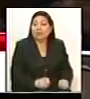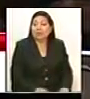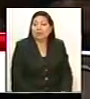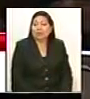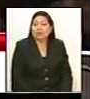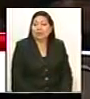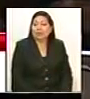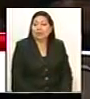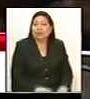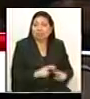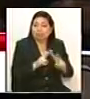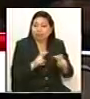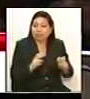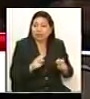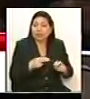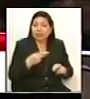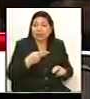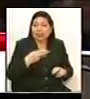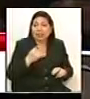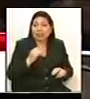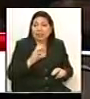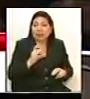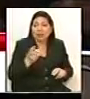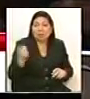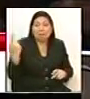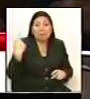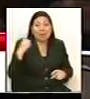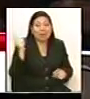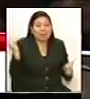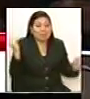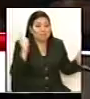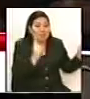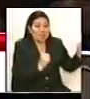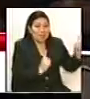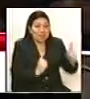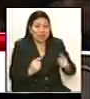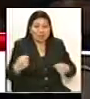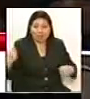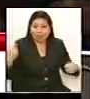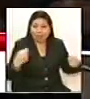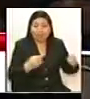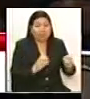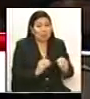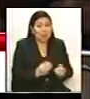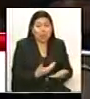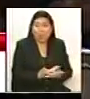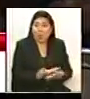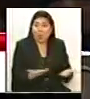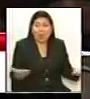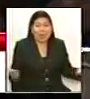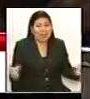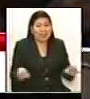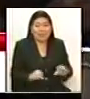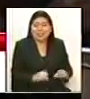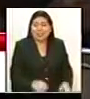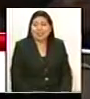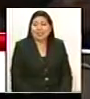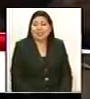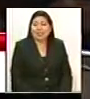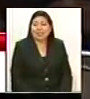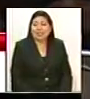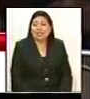minera y la exploración de hidrocarburos, para que vengan los inversionistas. Porque si no se lo damos, no hay forma de hacer ese